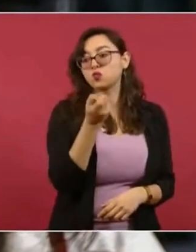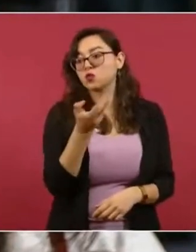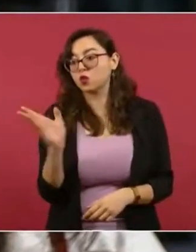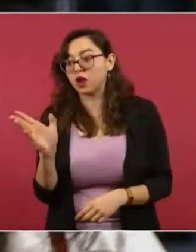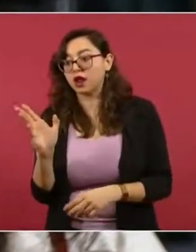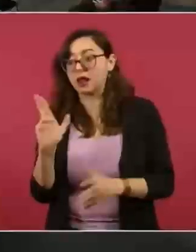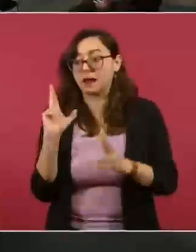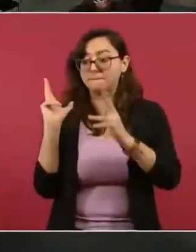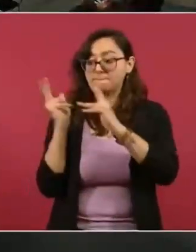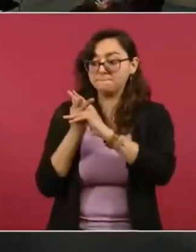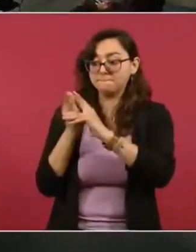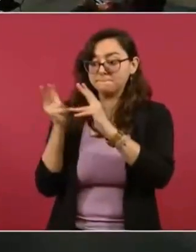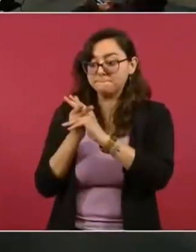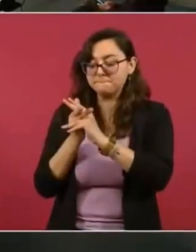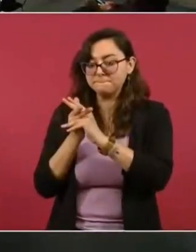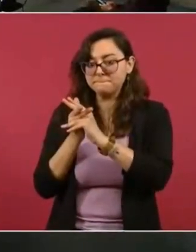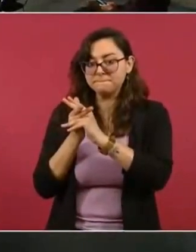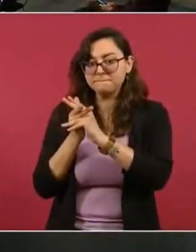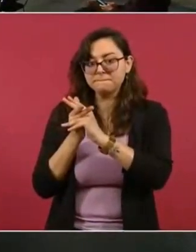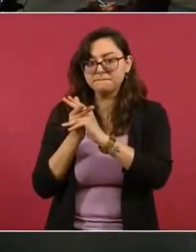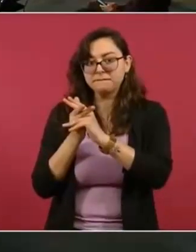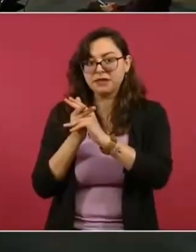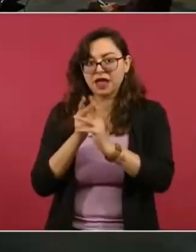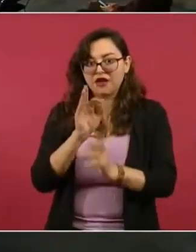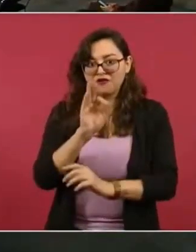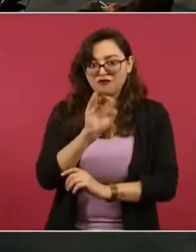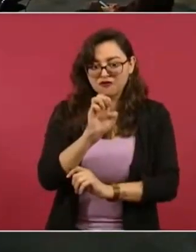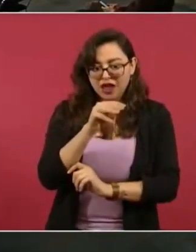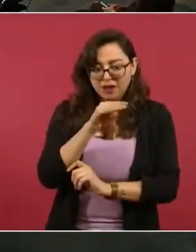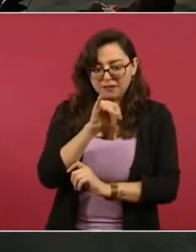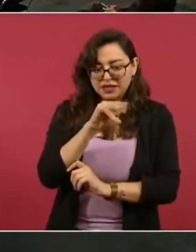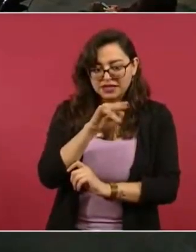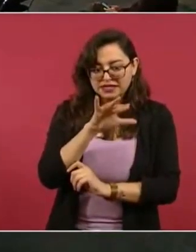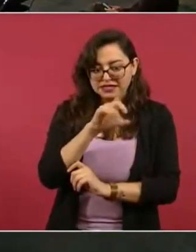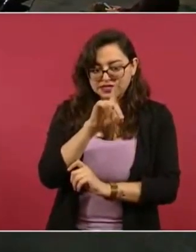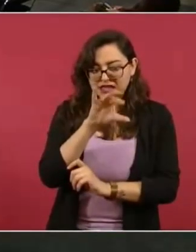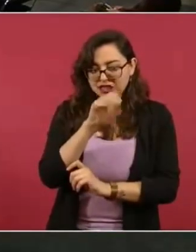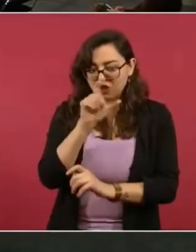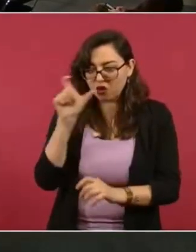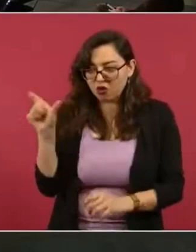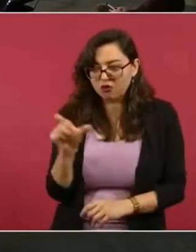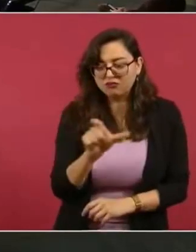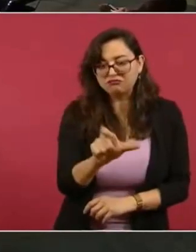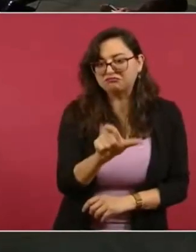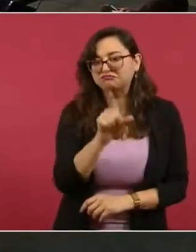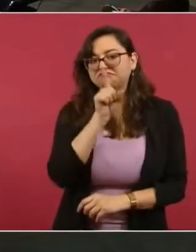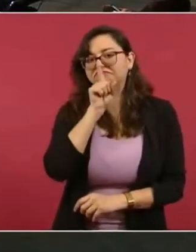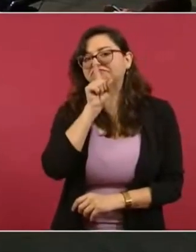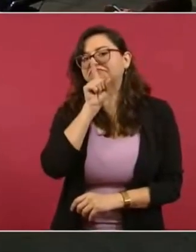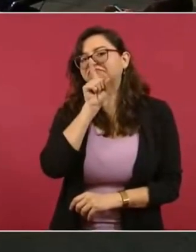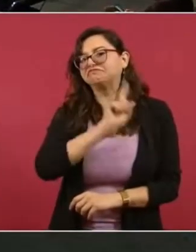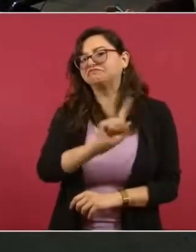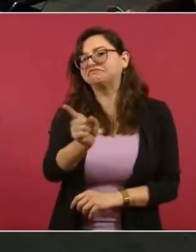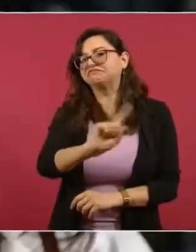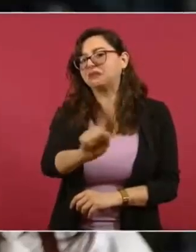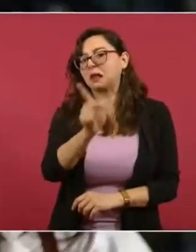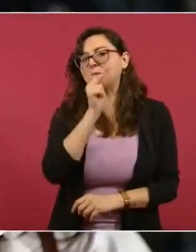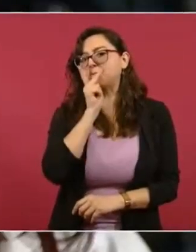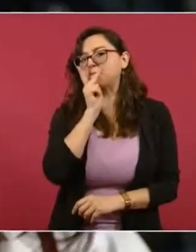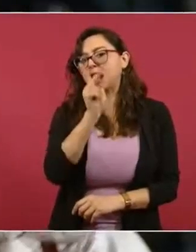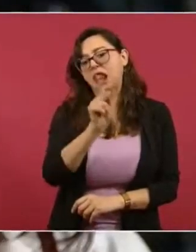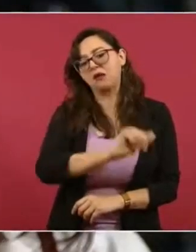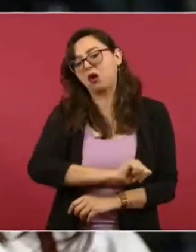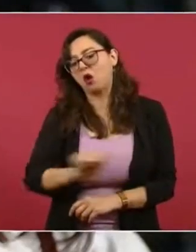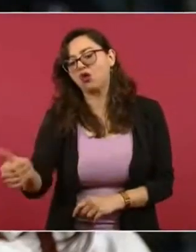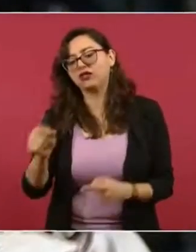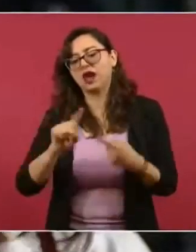dolosos o suicidios sabemos que ustedes vierten la información que les dan las fiscalías pero esta información